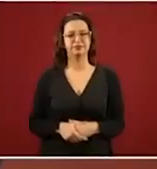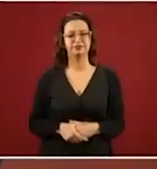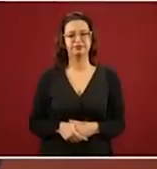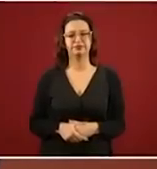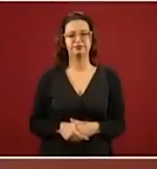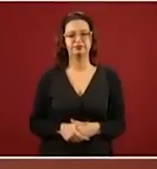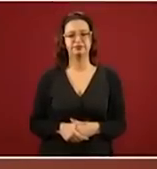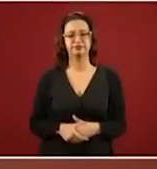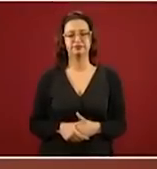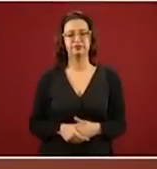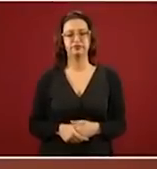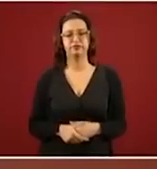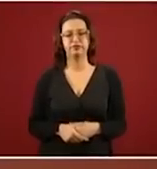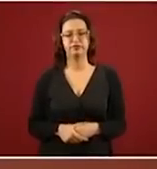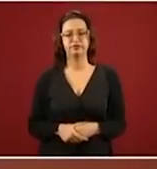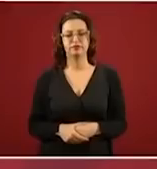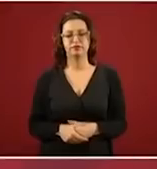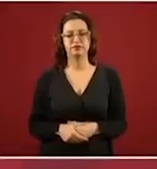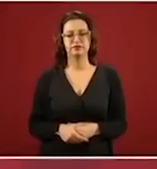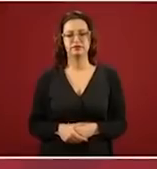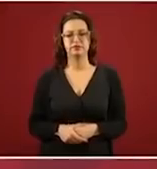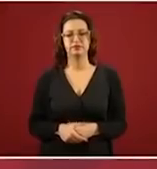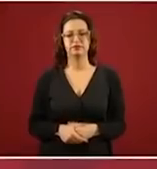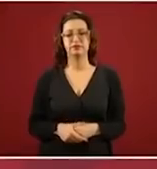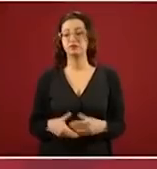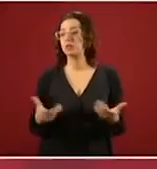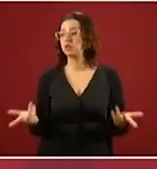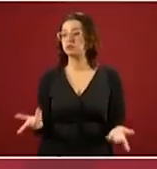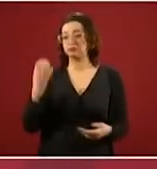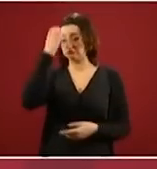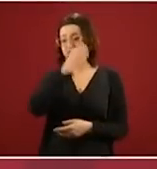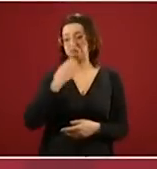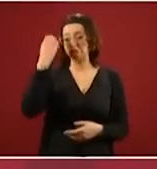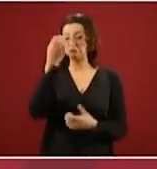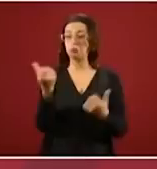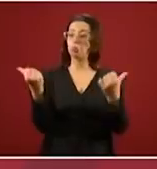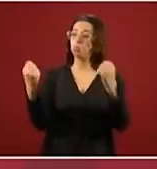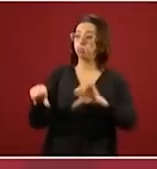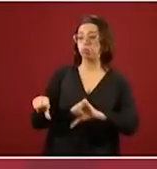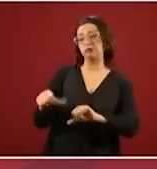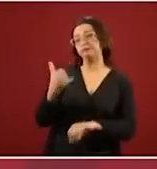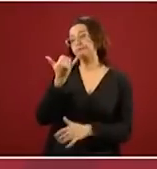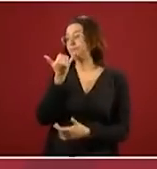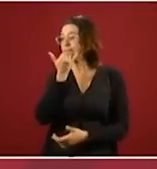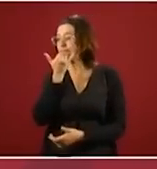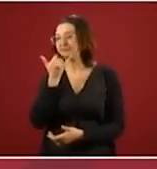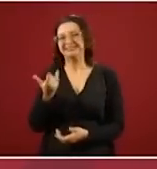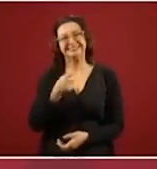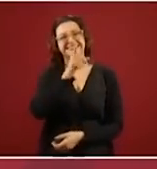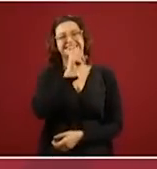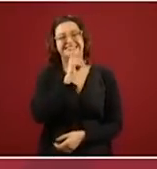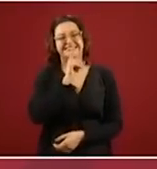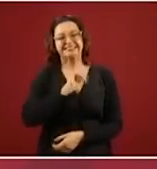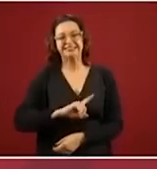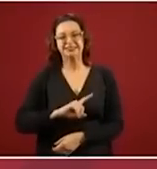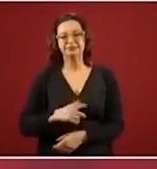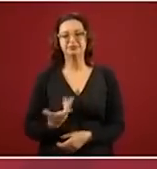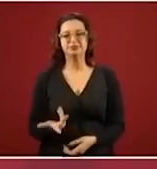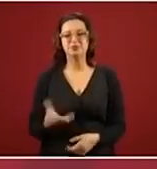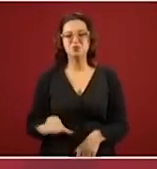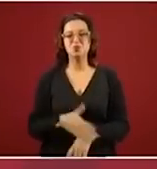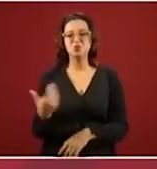con la mentira de que no pasaban el examen de admisión porque no